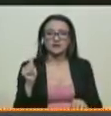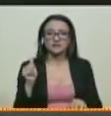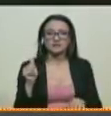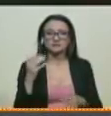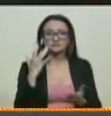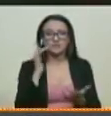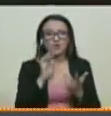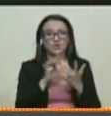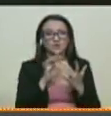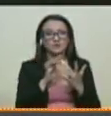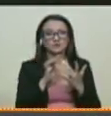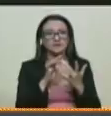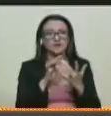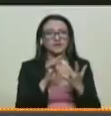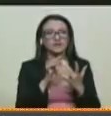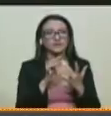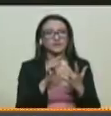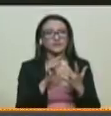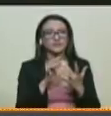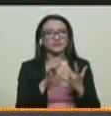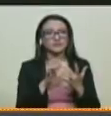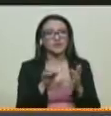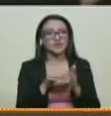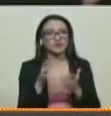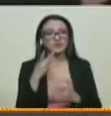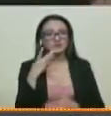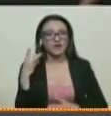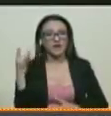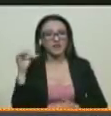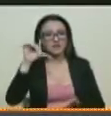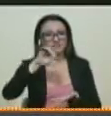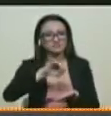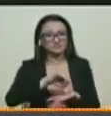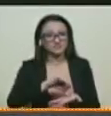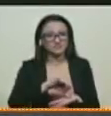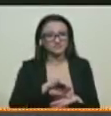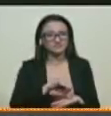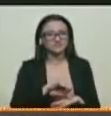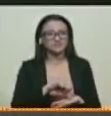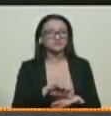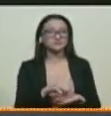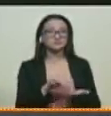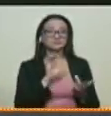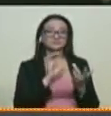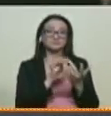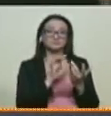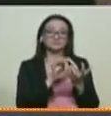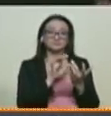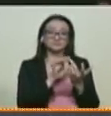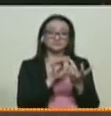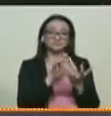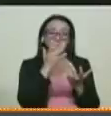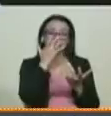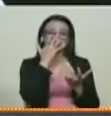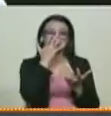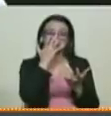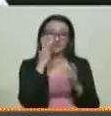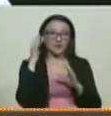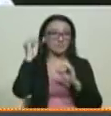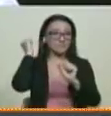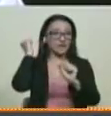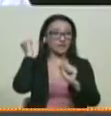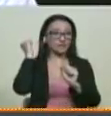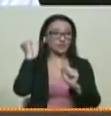streaming con ese lugar allá en la República Italiana. Hemos establecido contacto con nuestro embajador